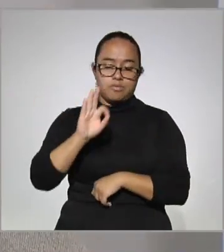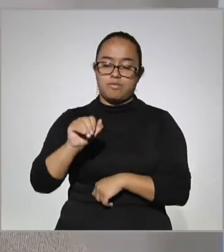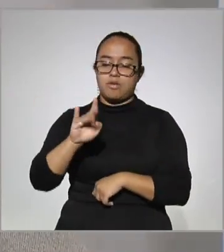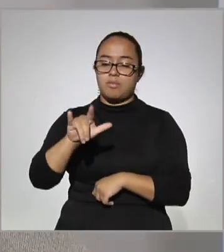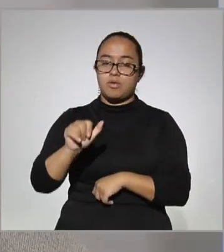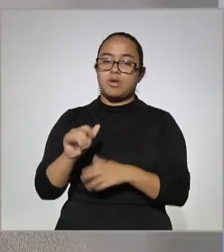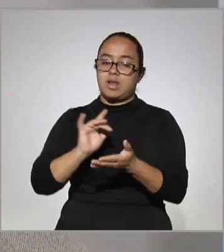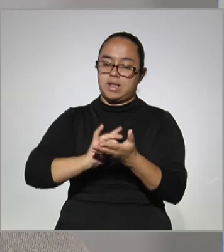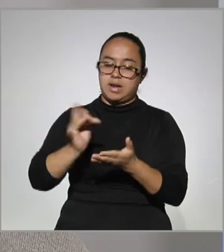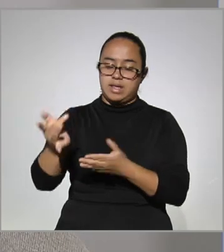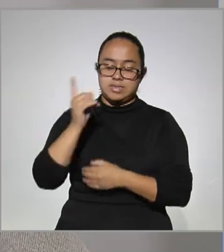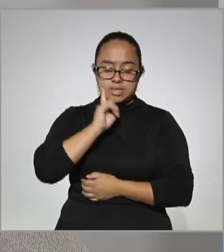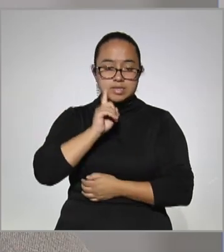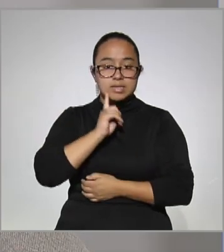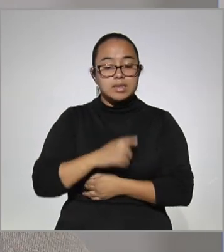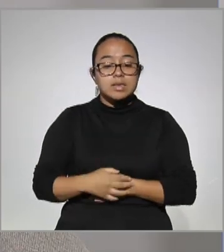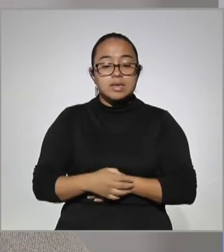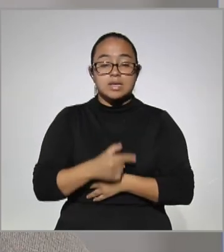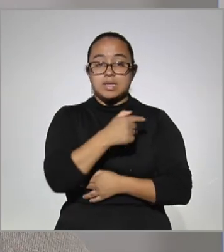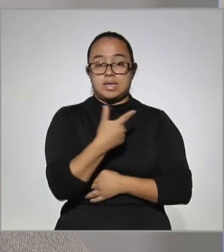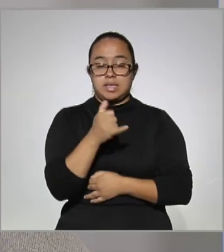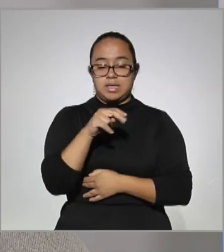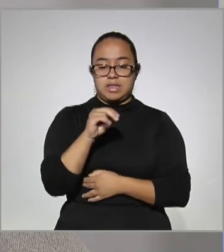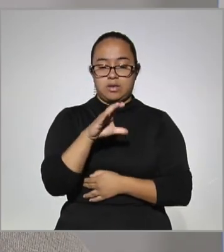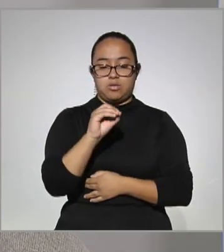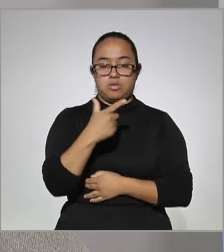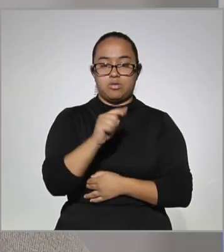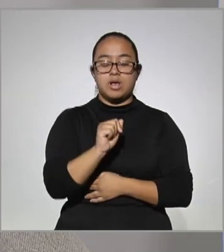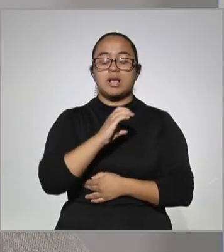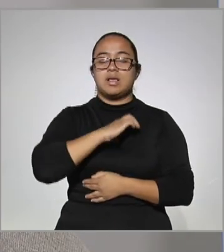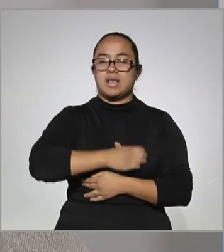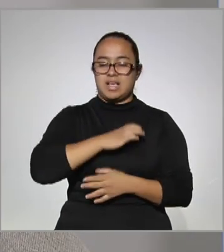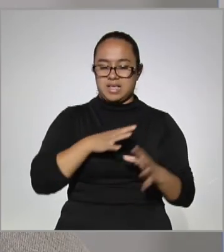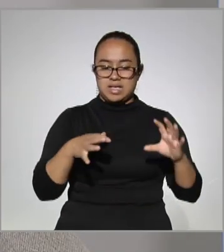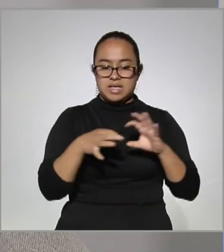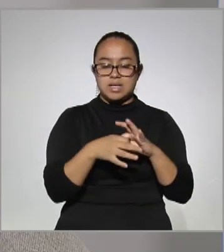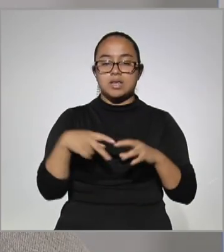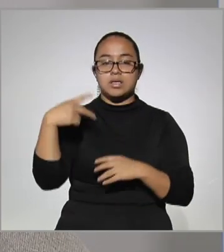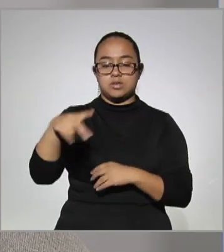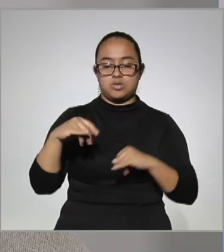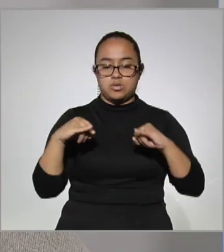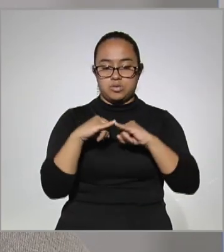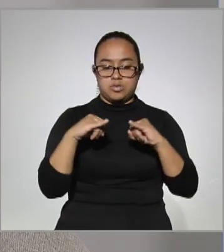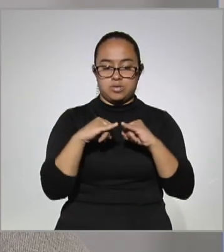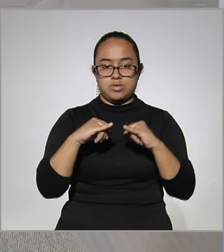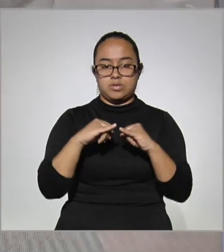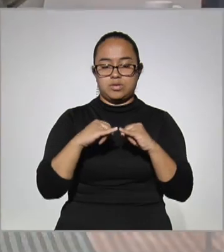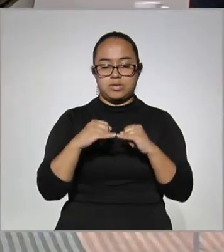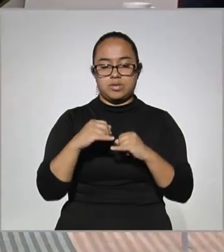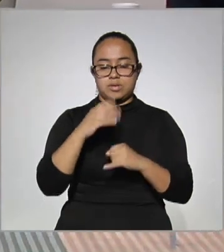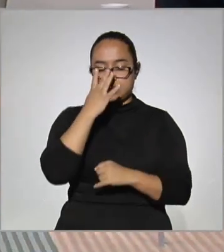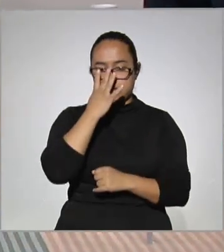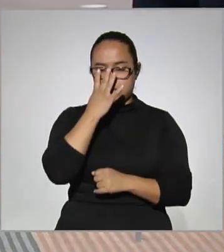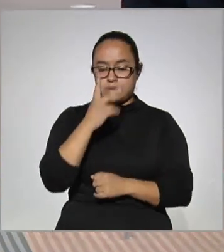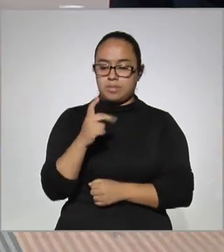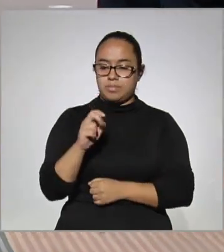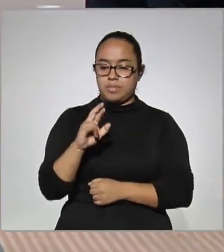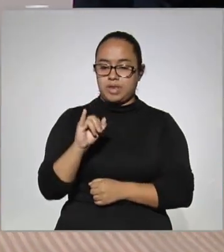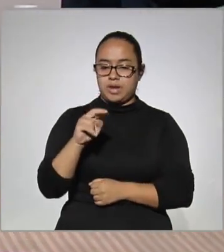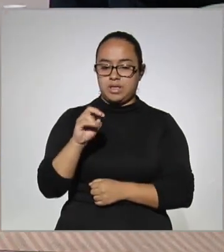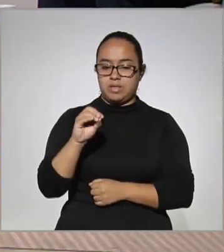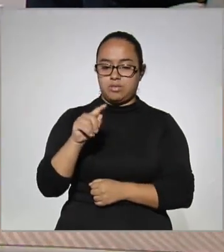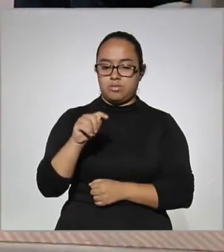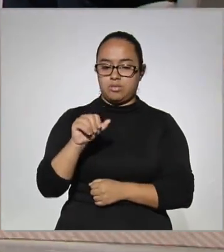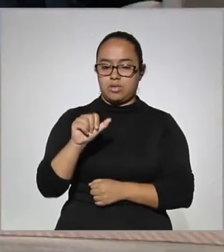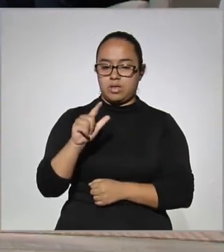Hola, muchas gracias. La doctora es ginecóloga, oncóloga, adscrita a la Coordinación de Oncología del Instituto Nacional de Perinatología, Isidro Espinosa de